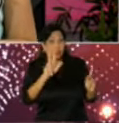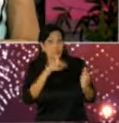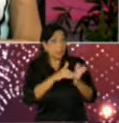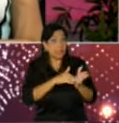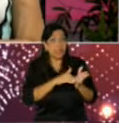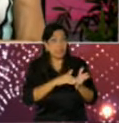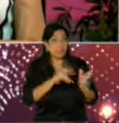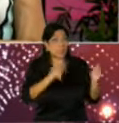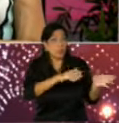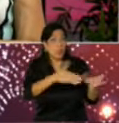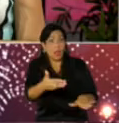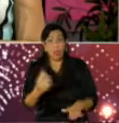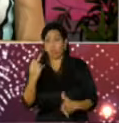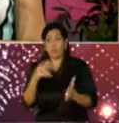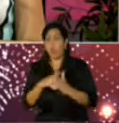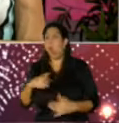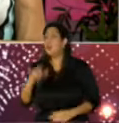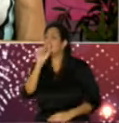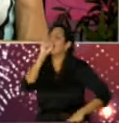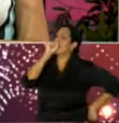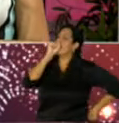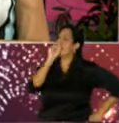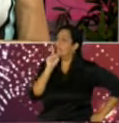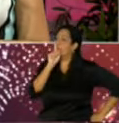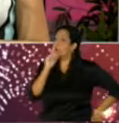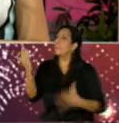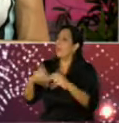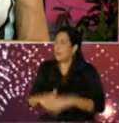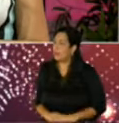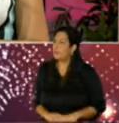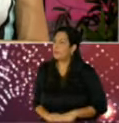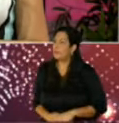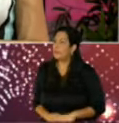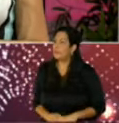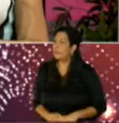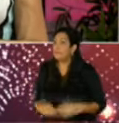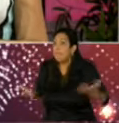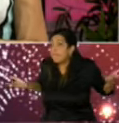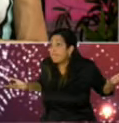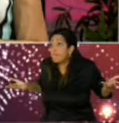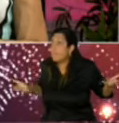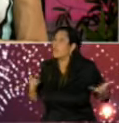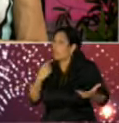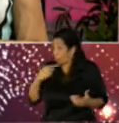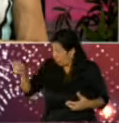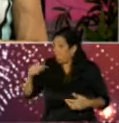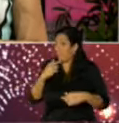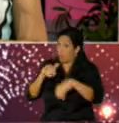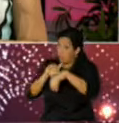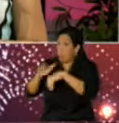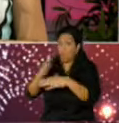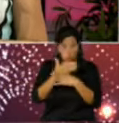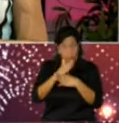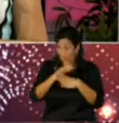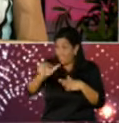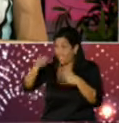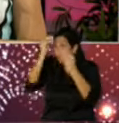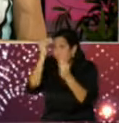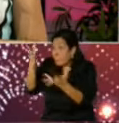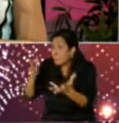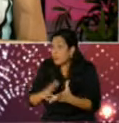12.000 personas o se queda callada y no hace nada? Usted dígame. Bueno, lamentablemente ¿usted compartiría esa